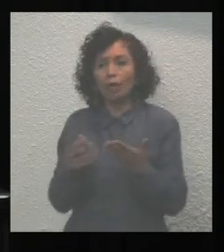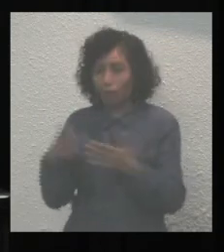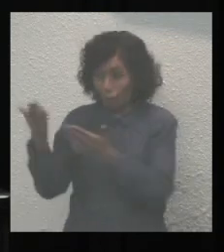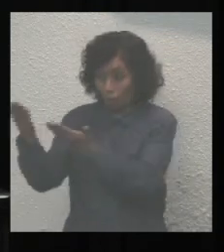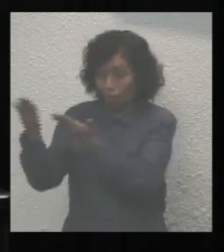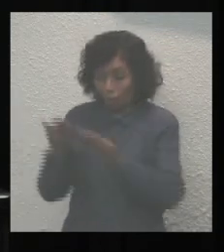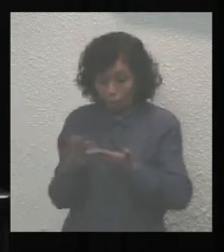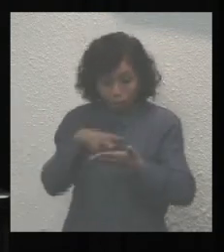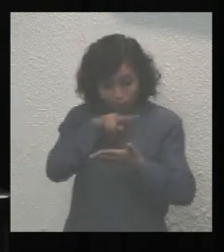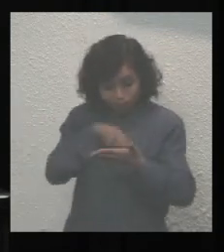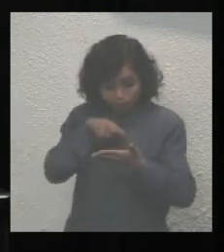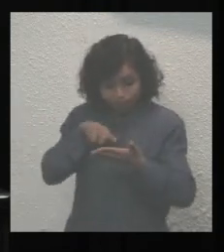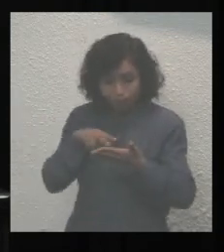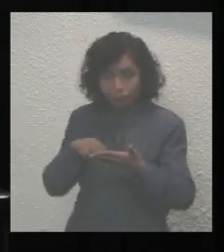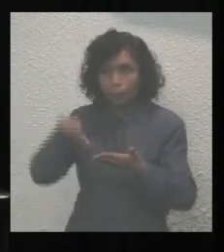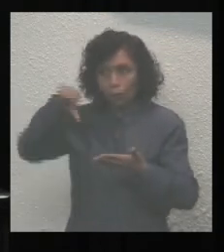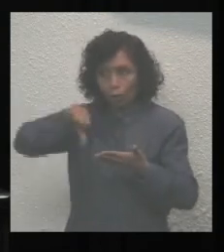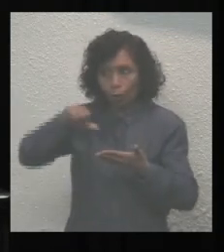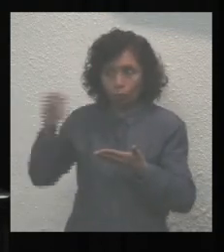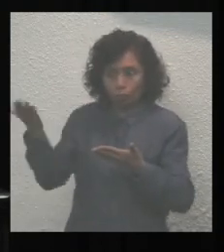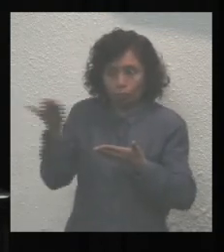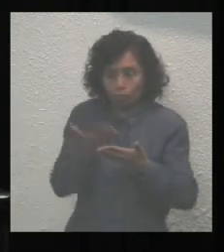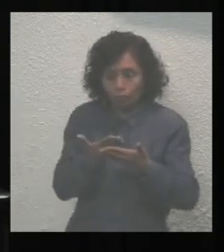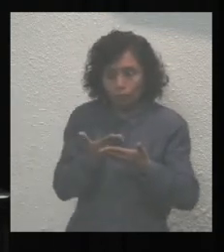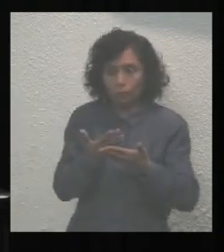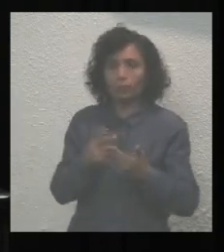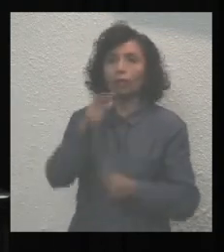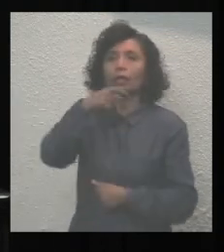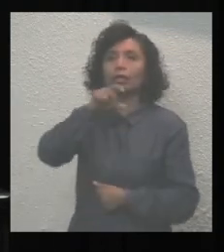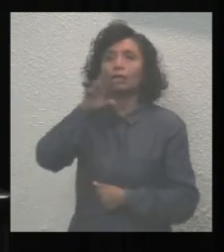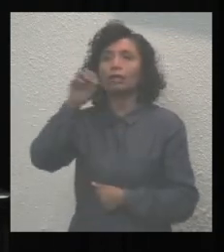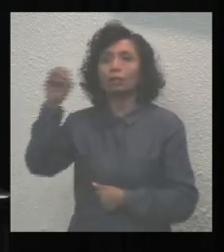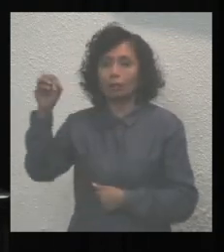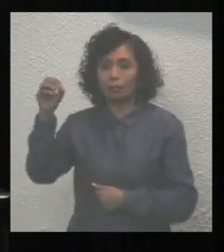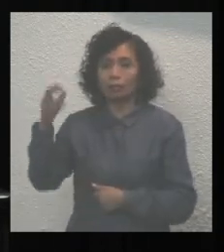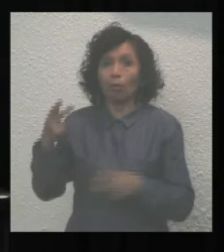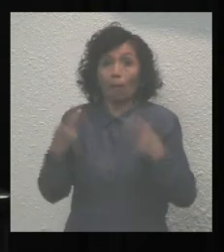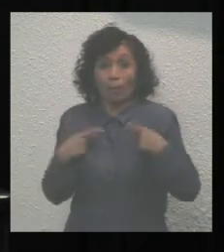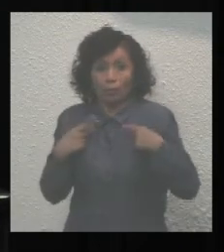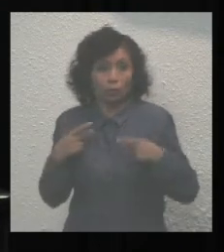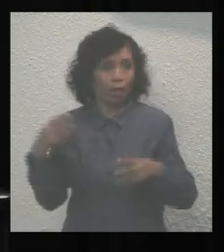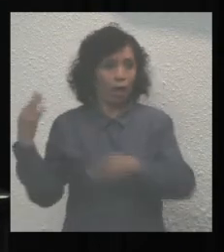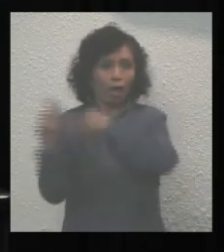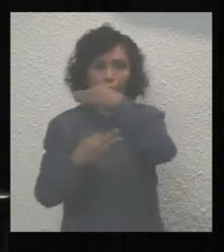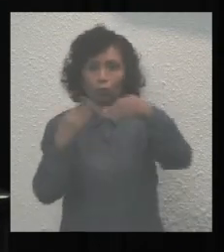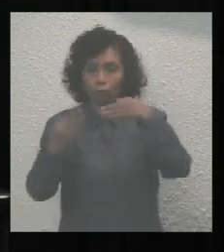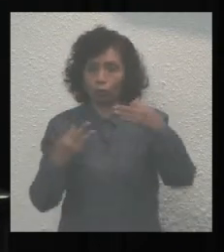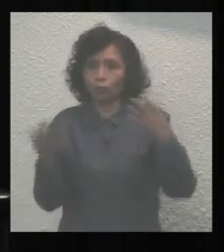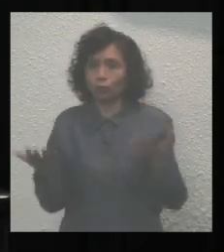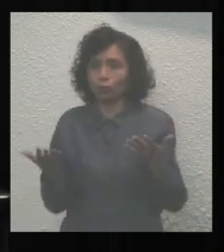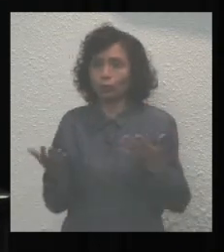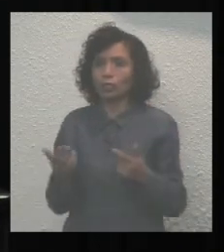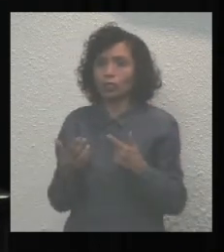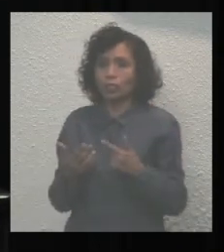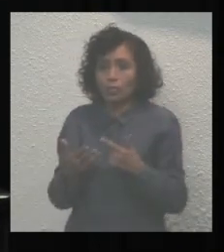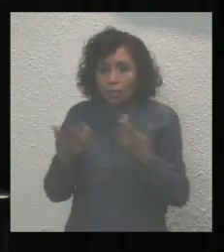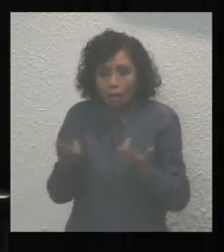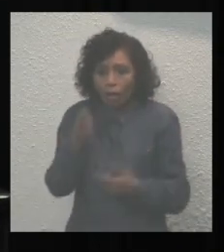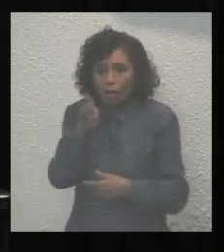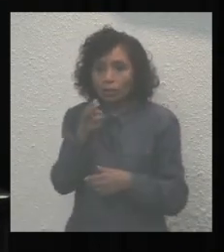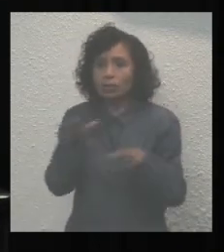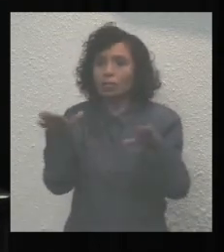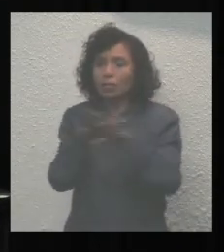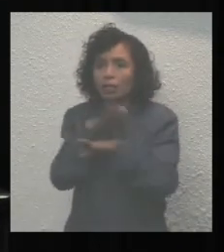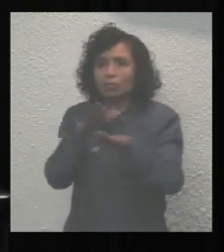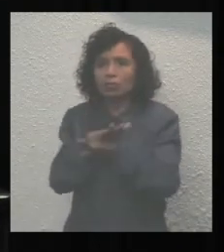documento que hoy usted presenta quintanarroenses nos corresponde a todos y a esta generación de cambio ser